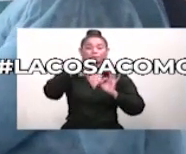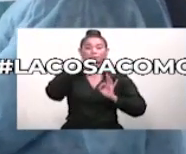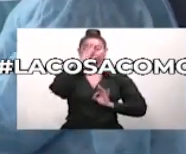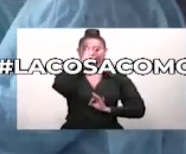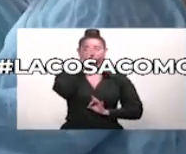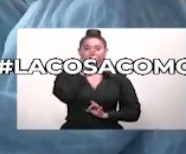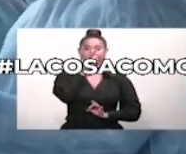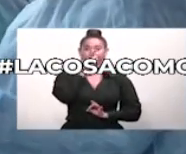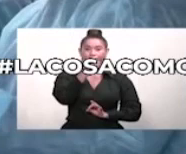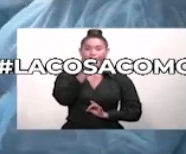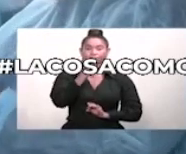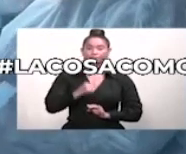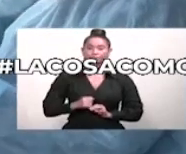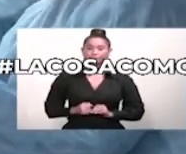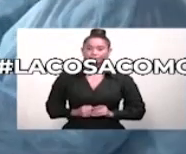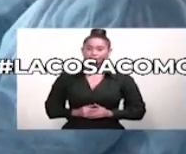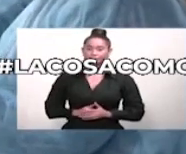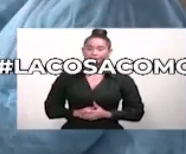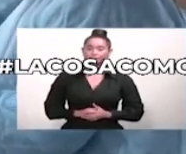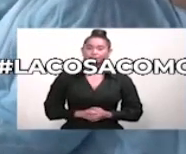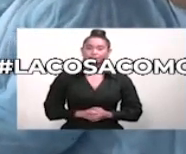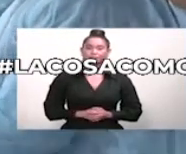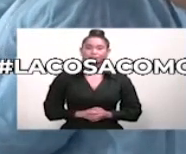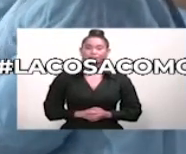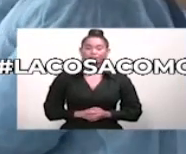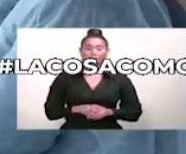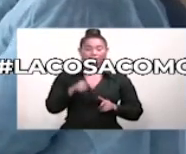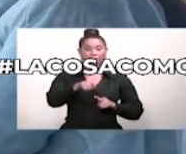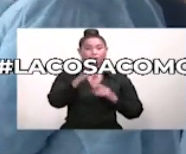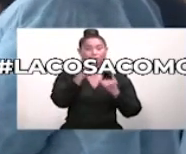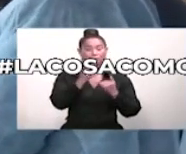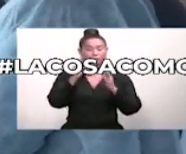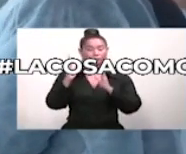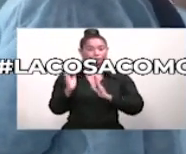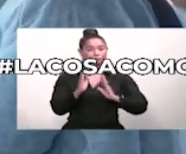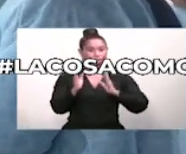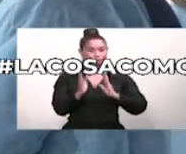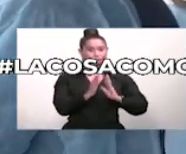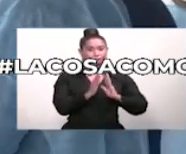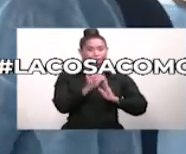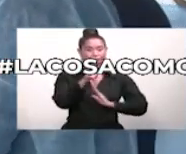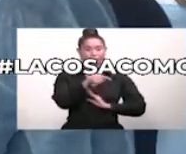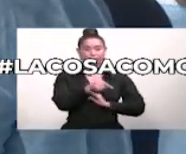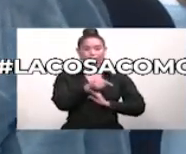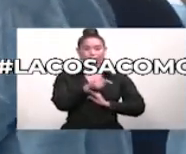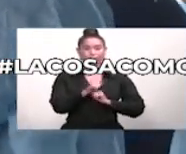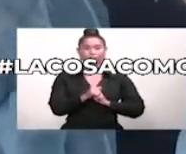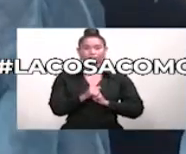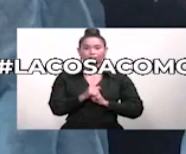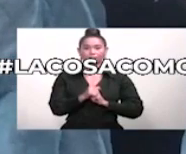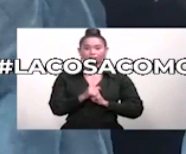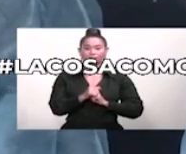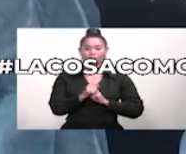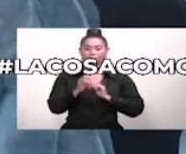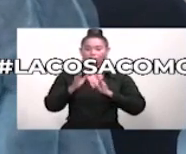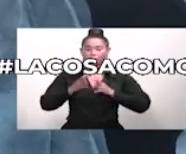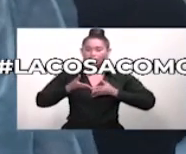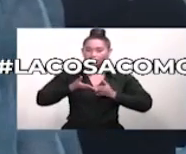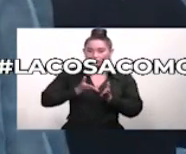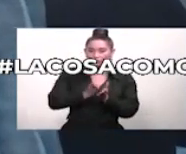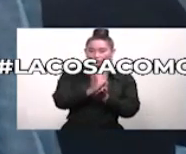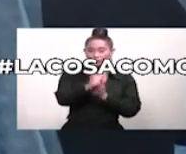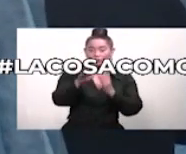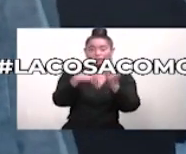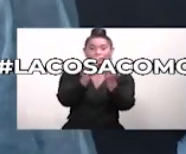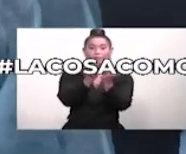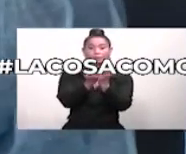hospital, también las clínicas privadas que tienen unidades de COVID en República Dominicana, todos van a ser vacunados. Los que están